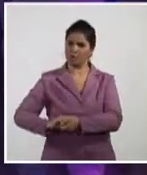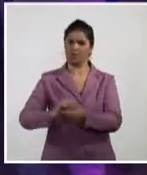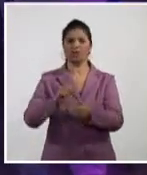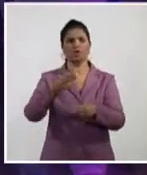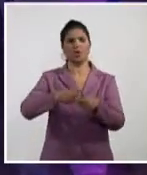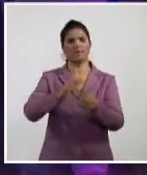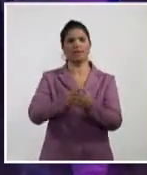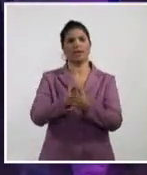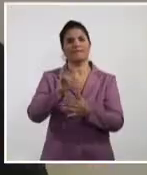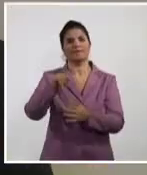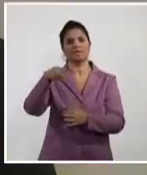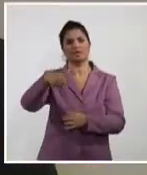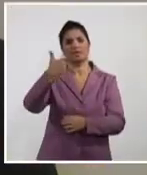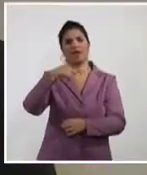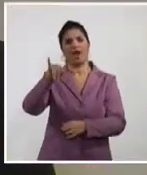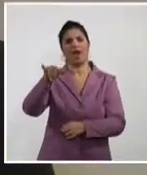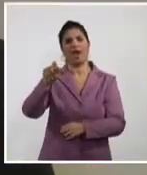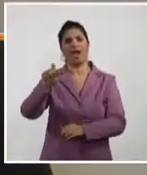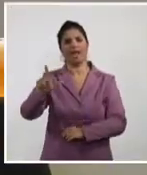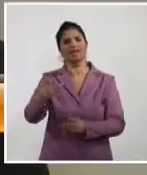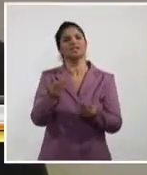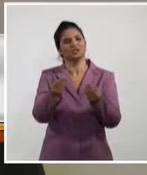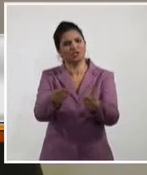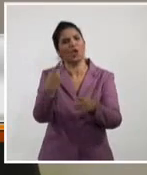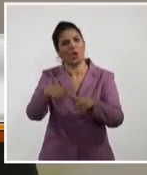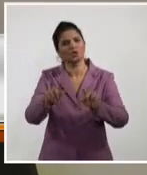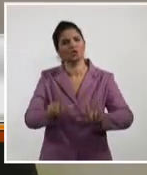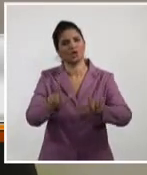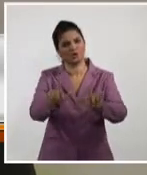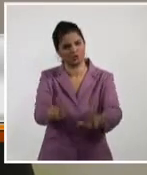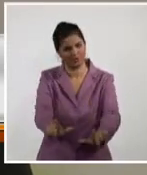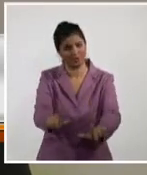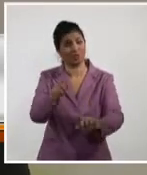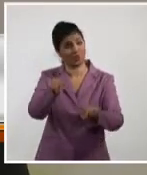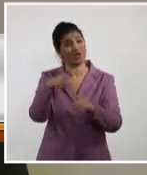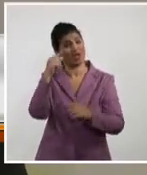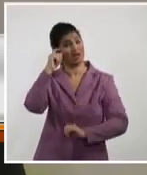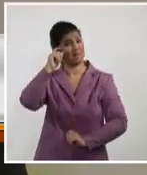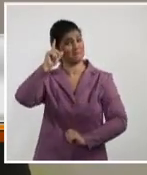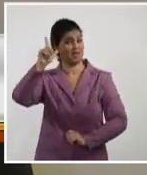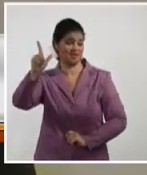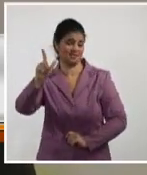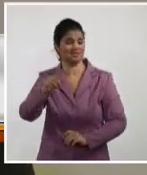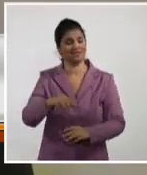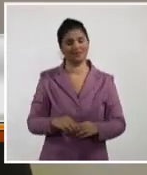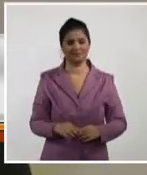su trayectoria deportiva. Bueno, para mí es un regocijo ya poder estar aquí en la provincia de Pinar del Río.